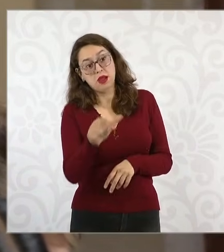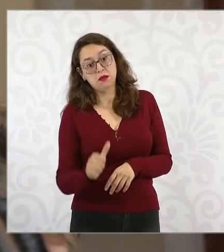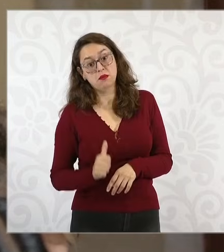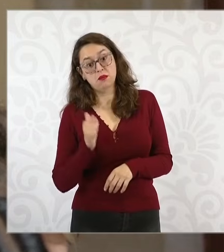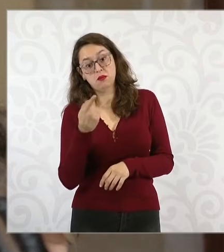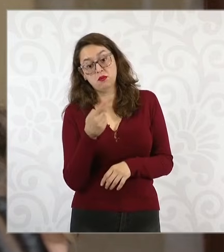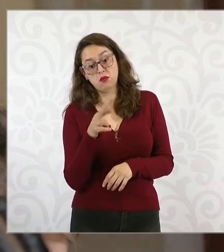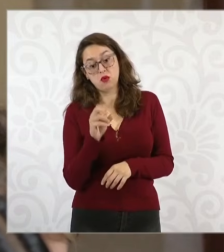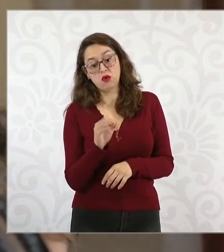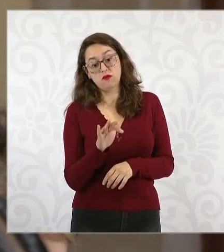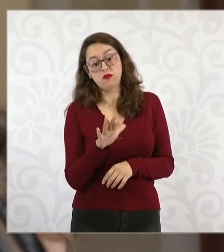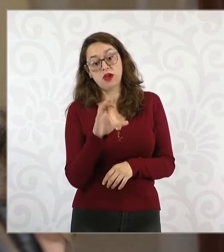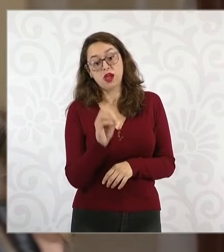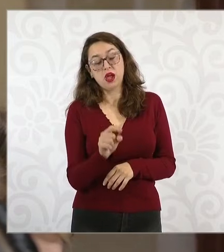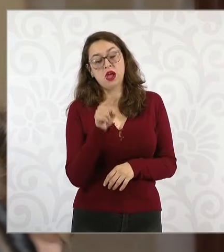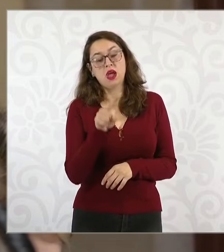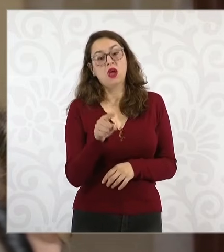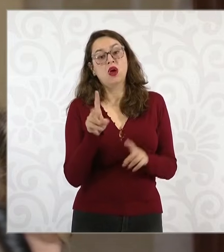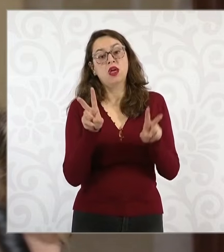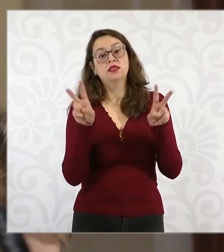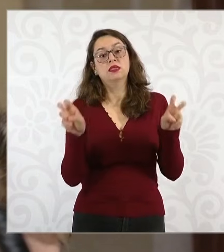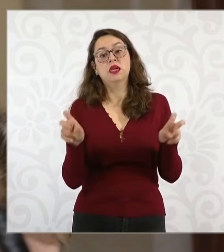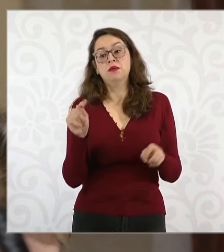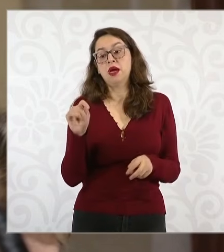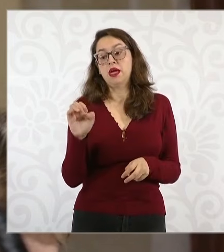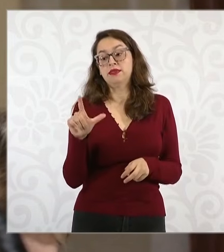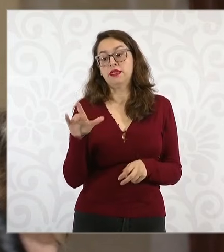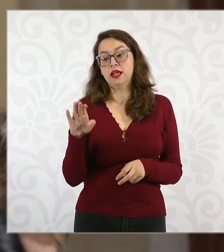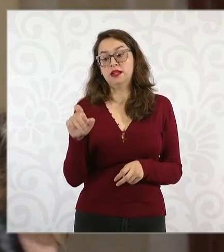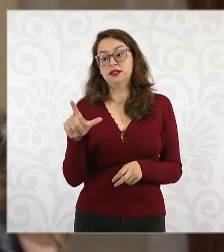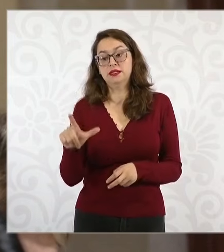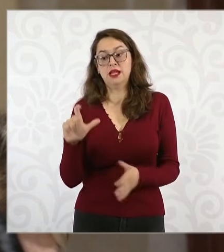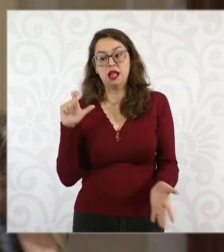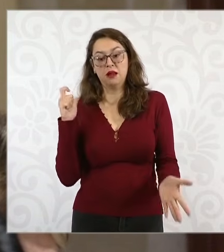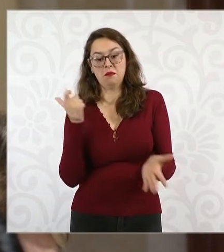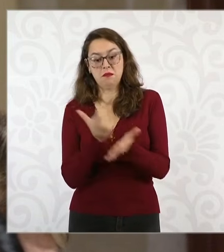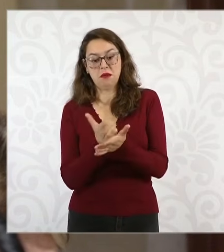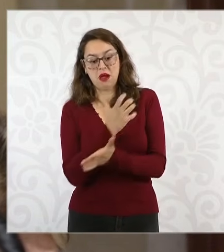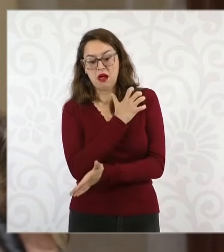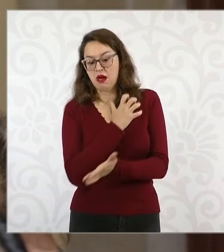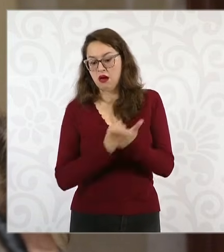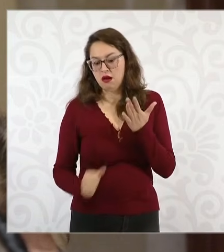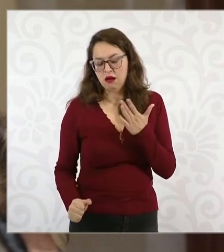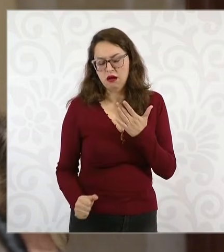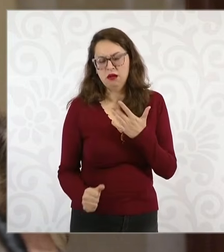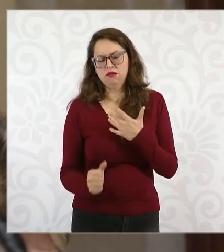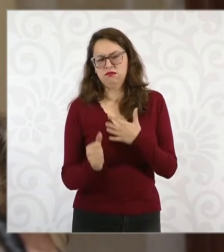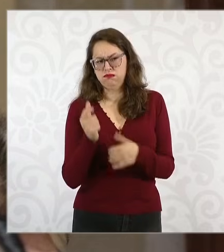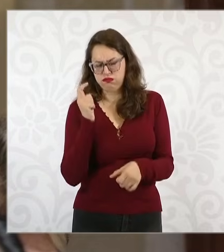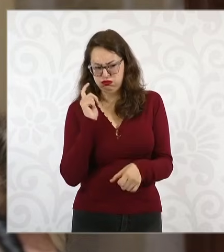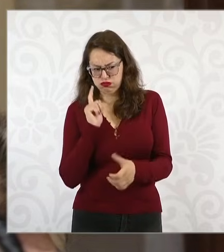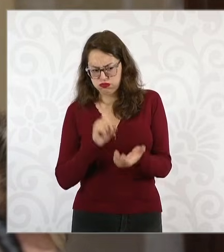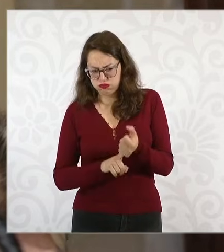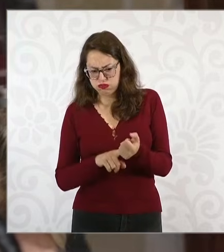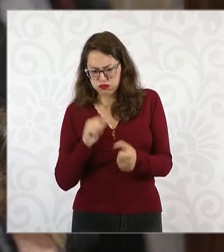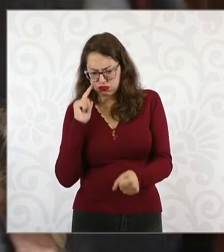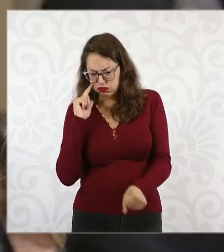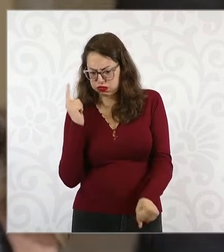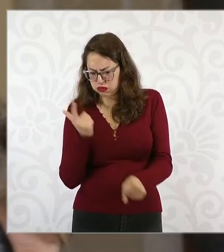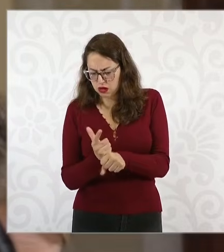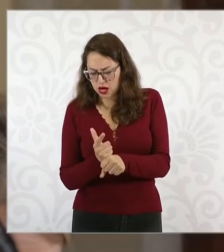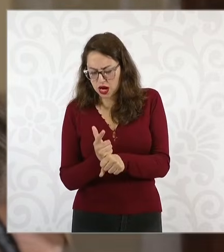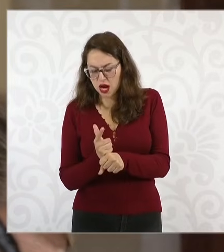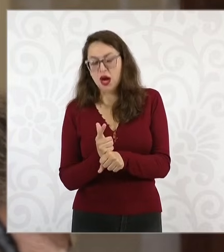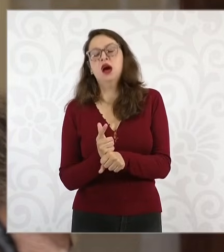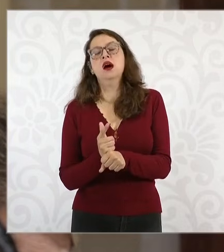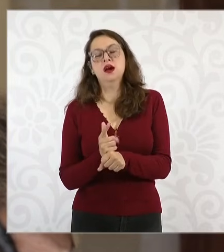en el caso de la fianza de Telcel, Contralínea ha documentado ya que justamente esta fianza solamente